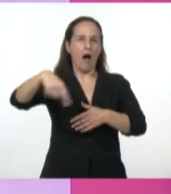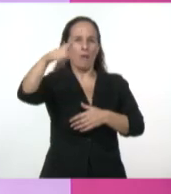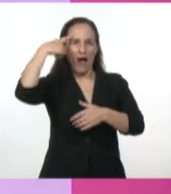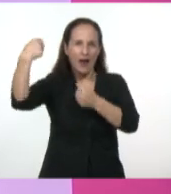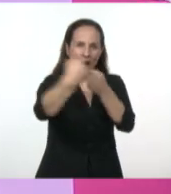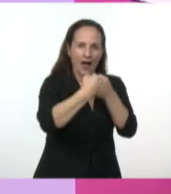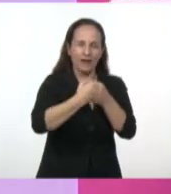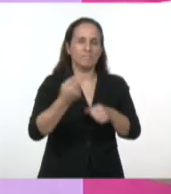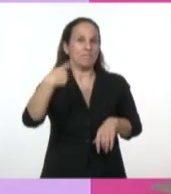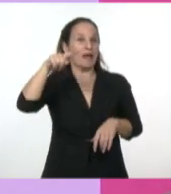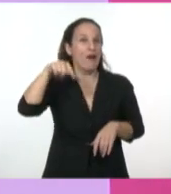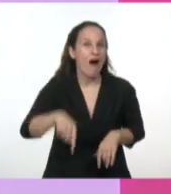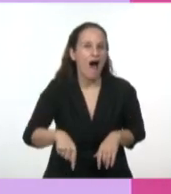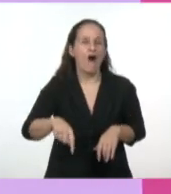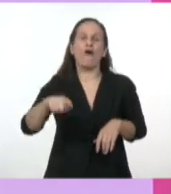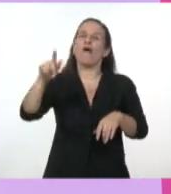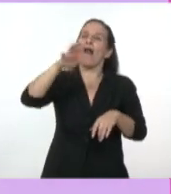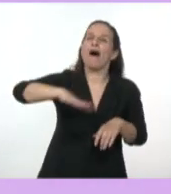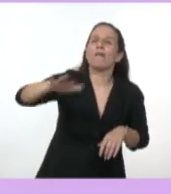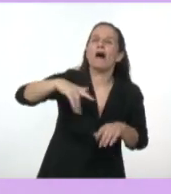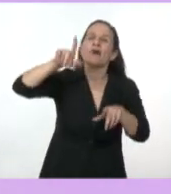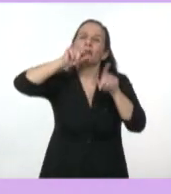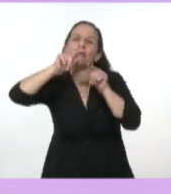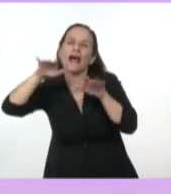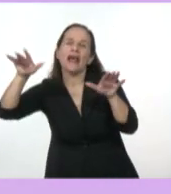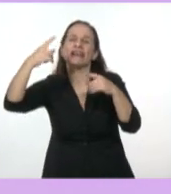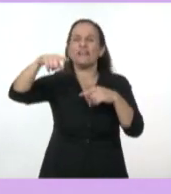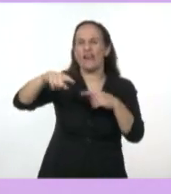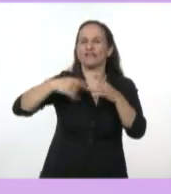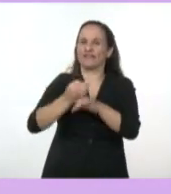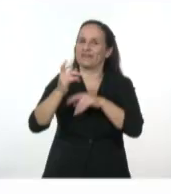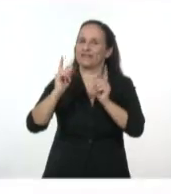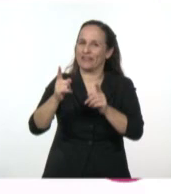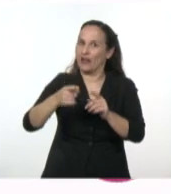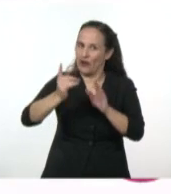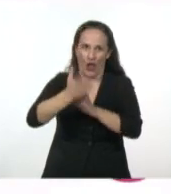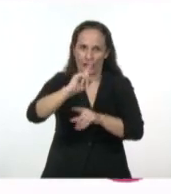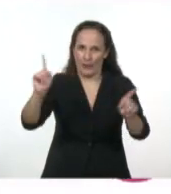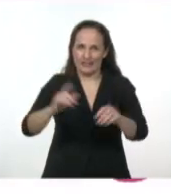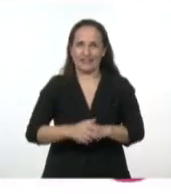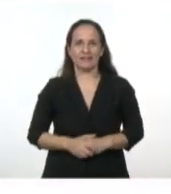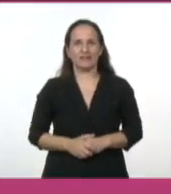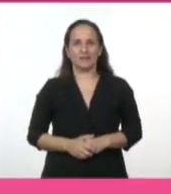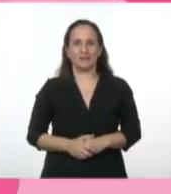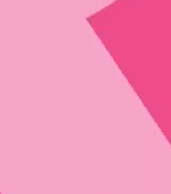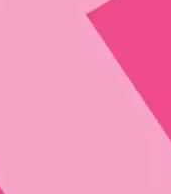que es momento de ir a ver el patio, los pajaritos. Enseguida seguimos educando, no te vayas.